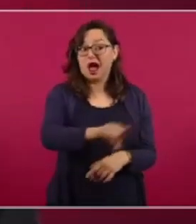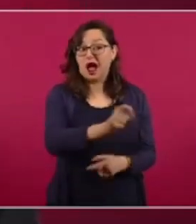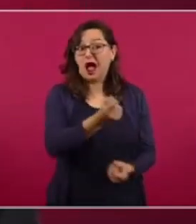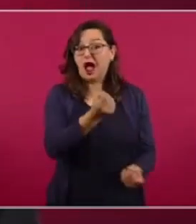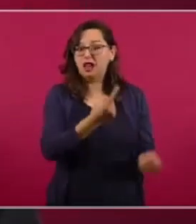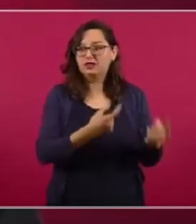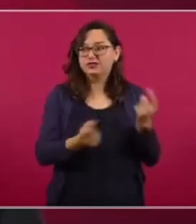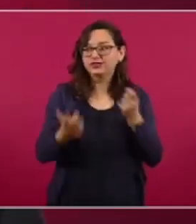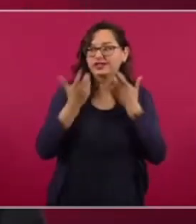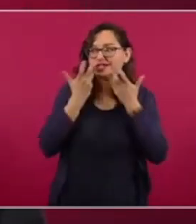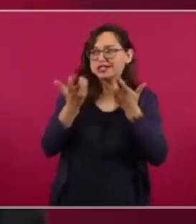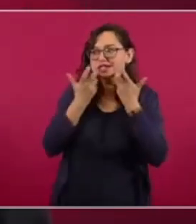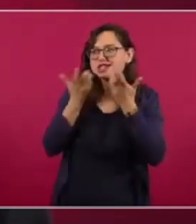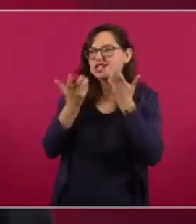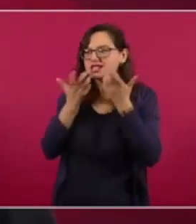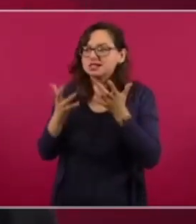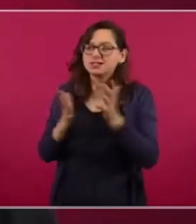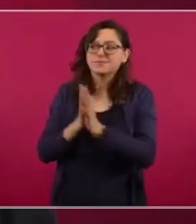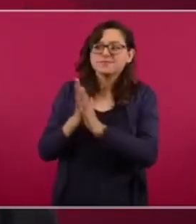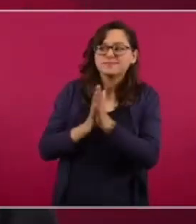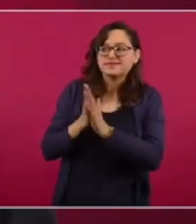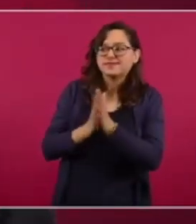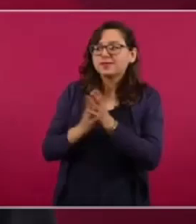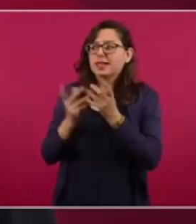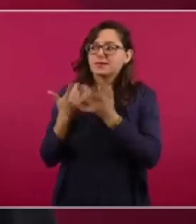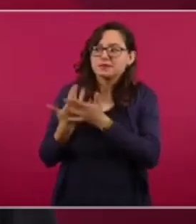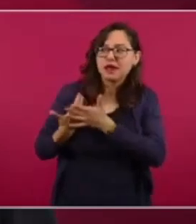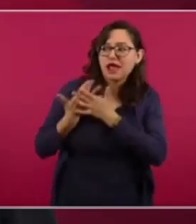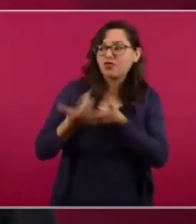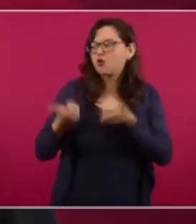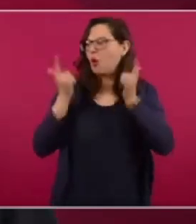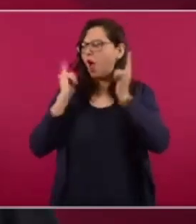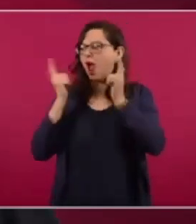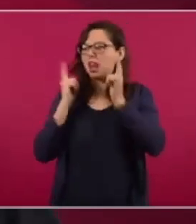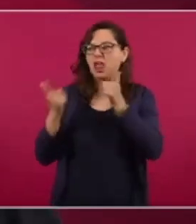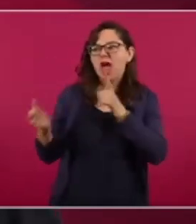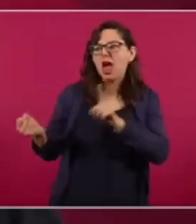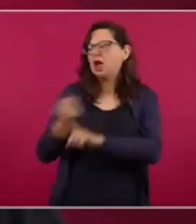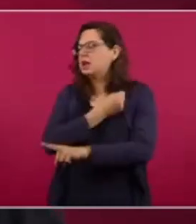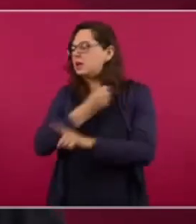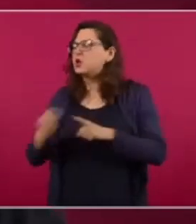haya violencia en las elecciones.